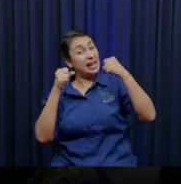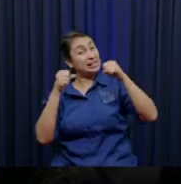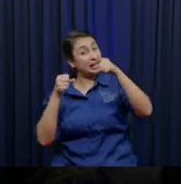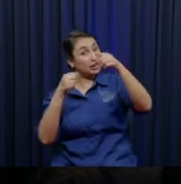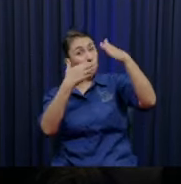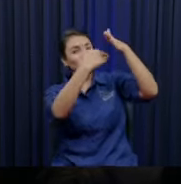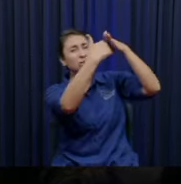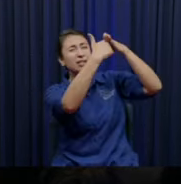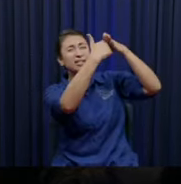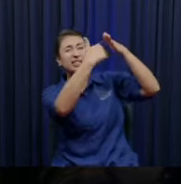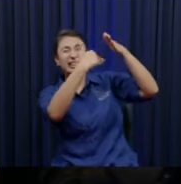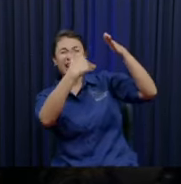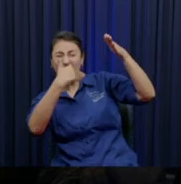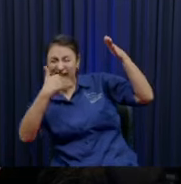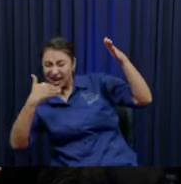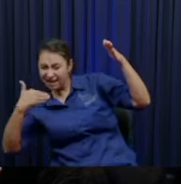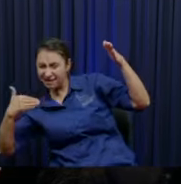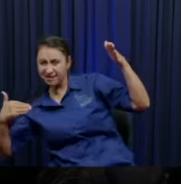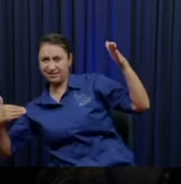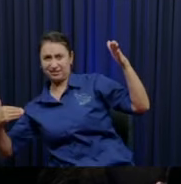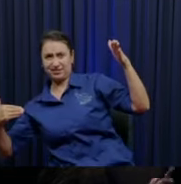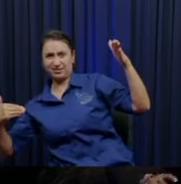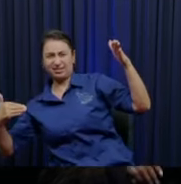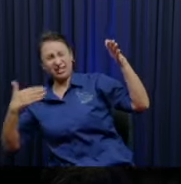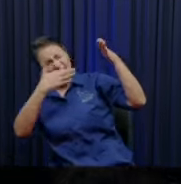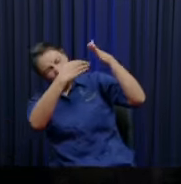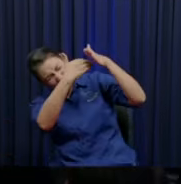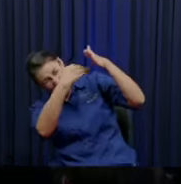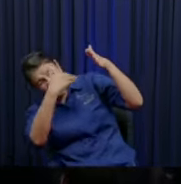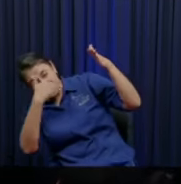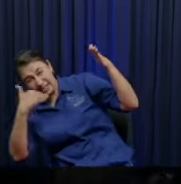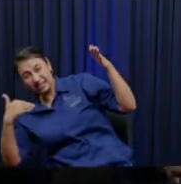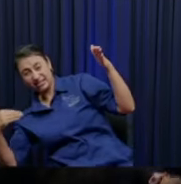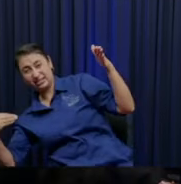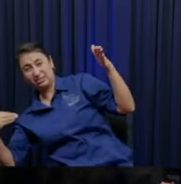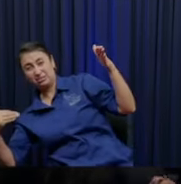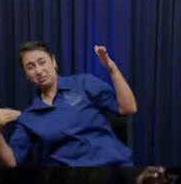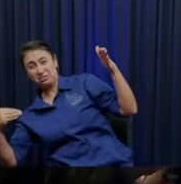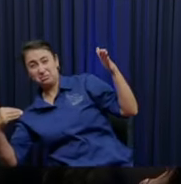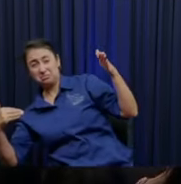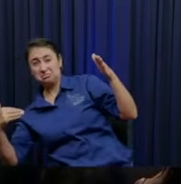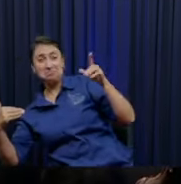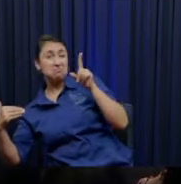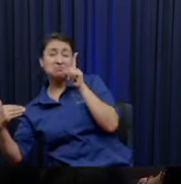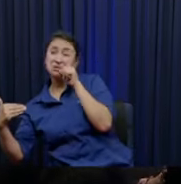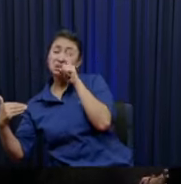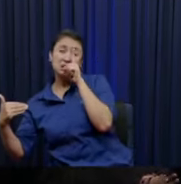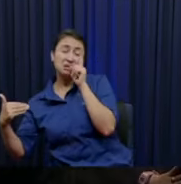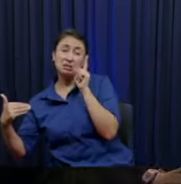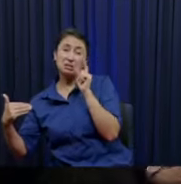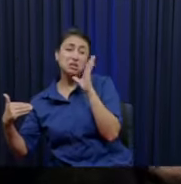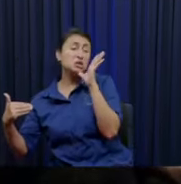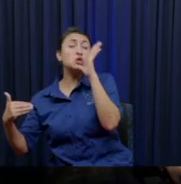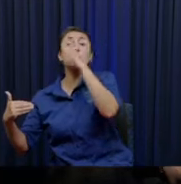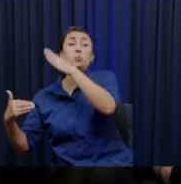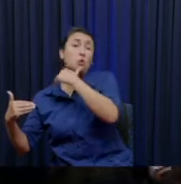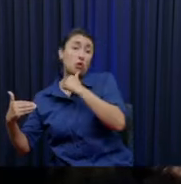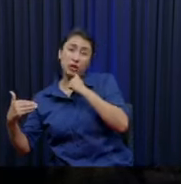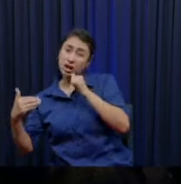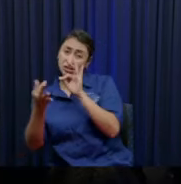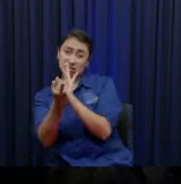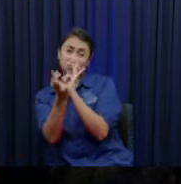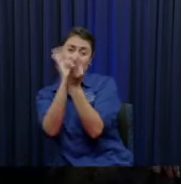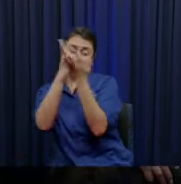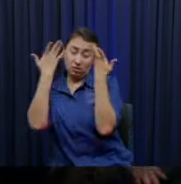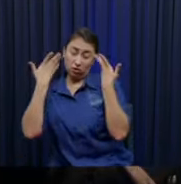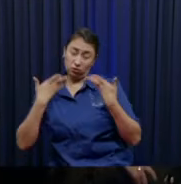Si no estamos de acuerdo, pues nos peleamos y ya. Pero no nos vamos a pelear. Pero a mí me da la